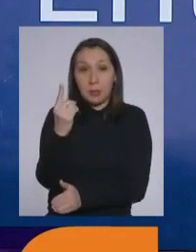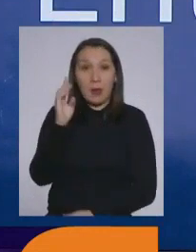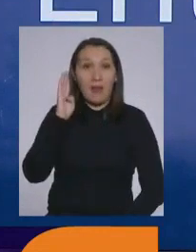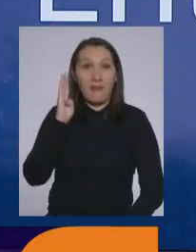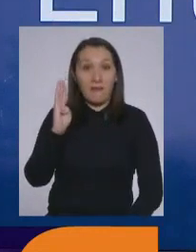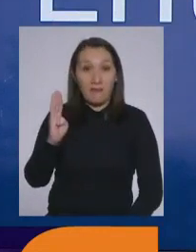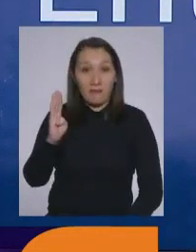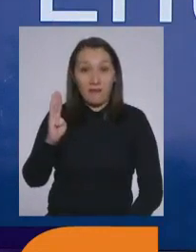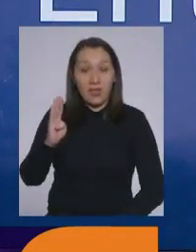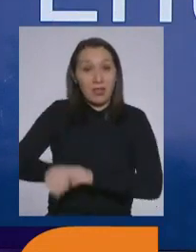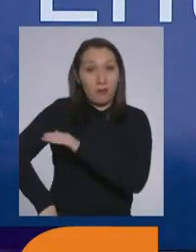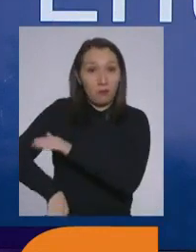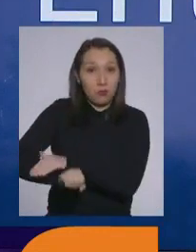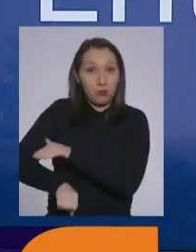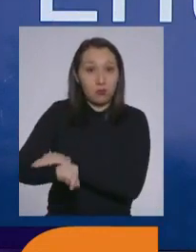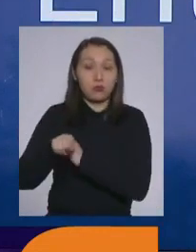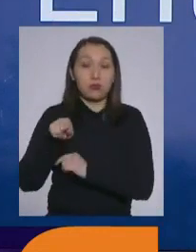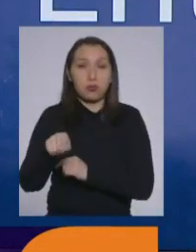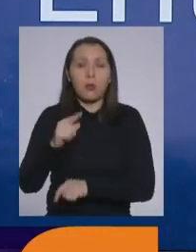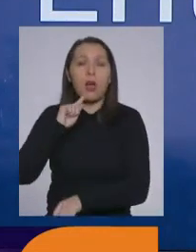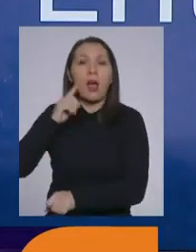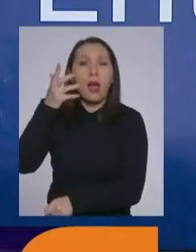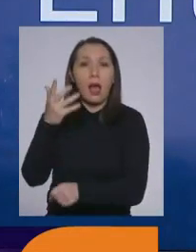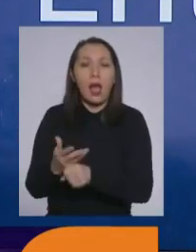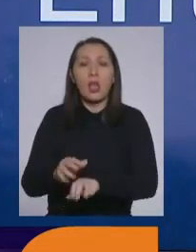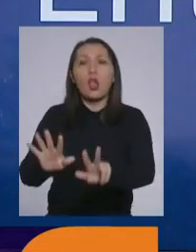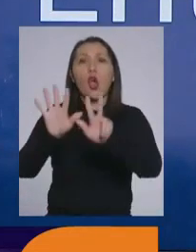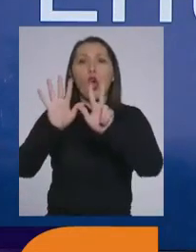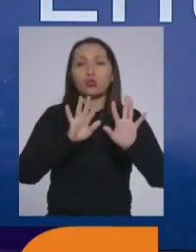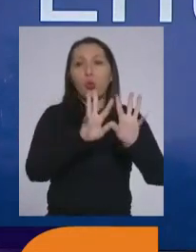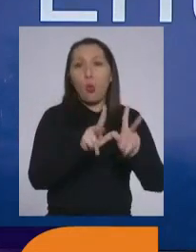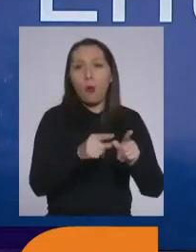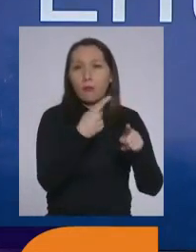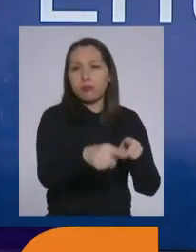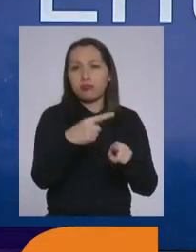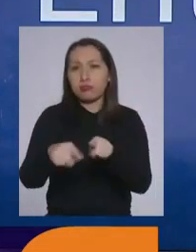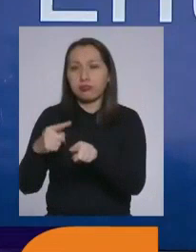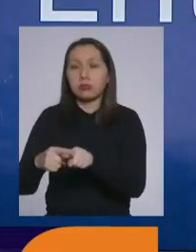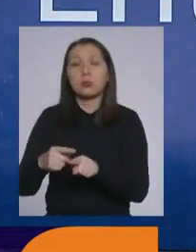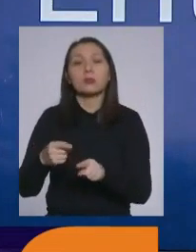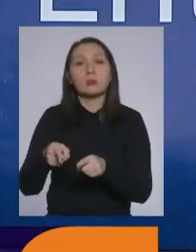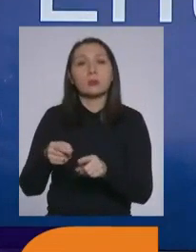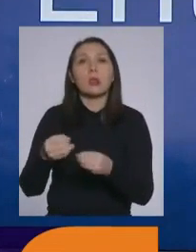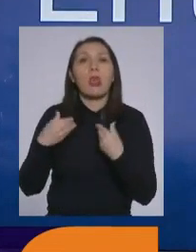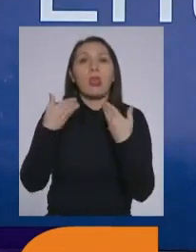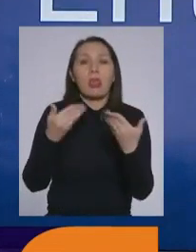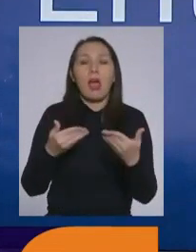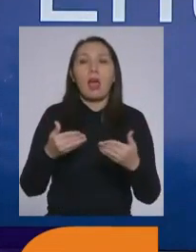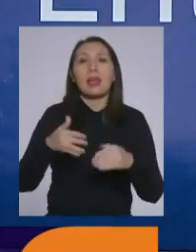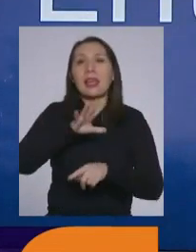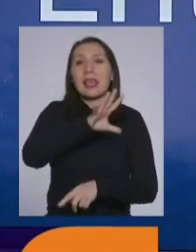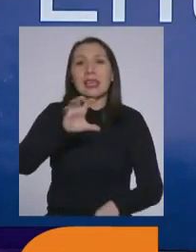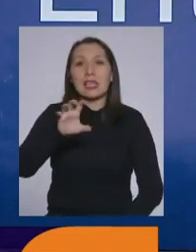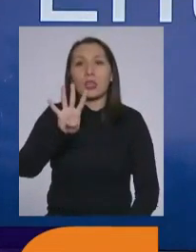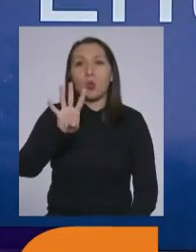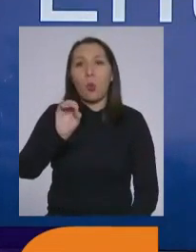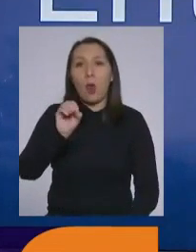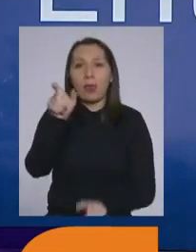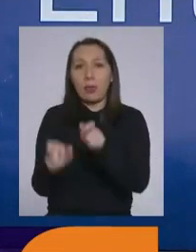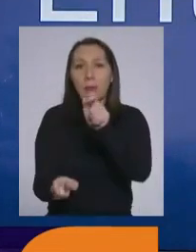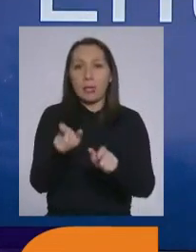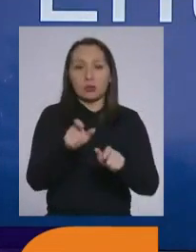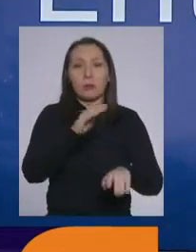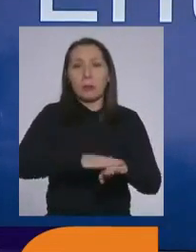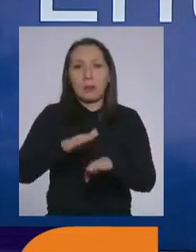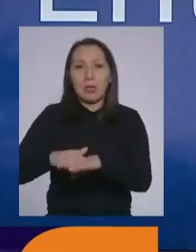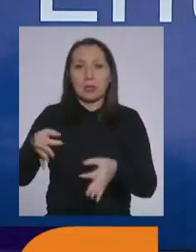primera división B, tendrán 8 clubes, siendo beneficiarios entonces 540